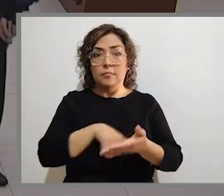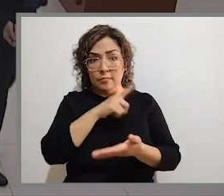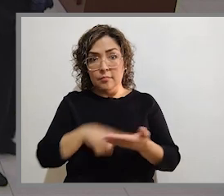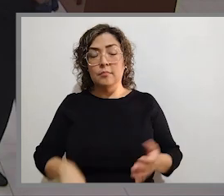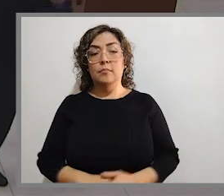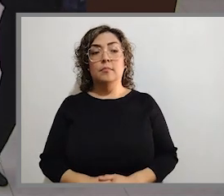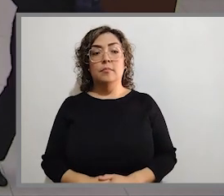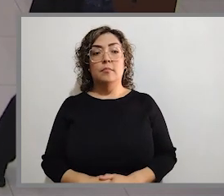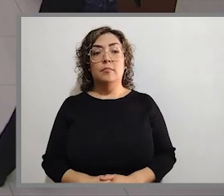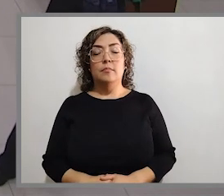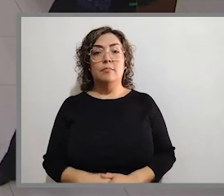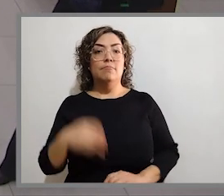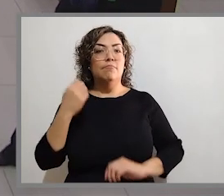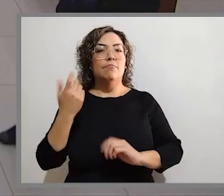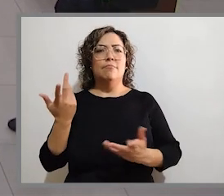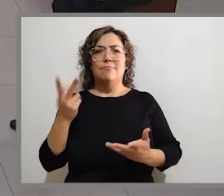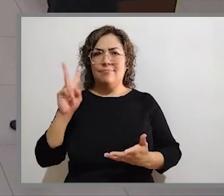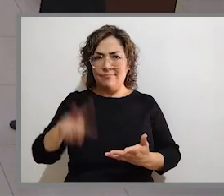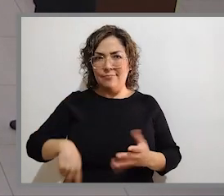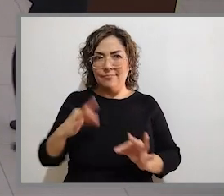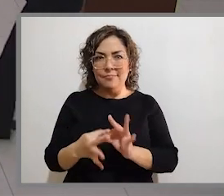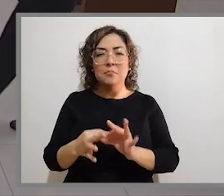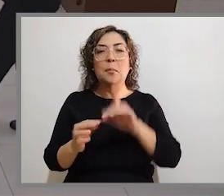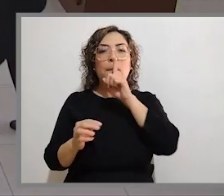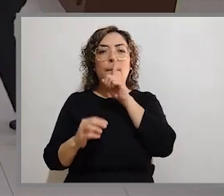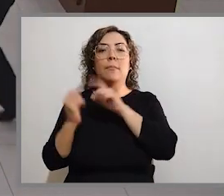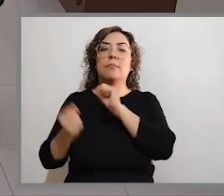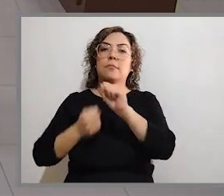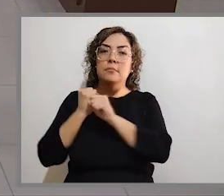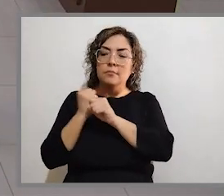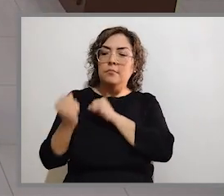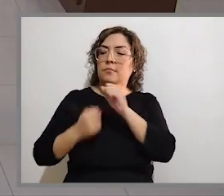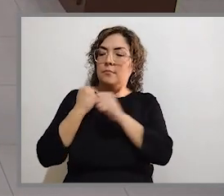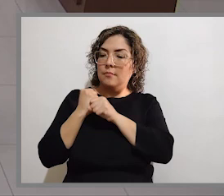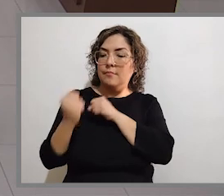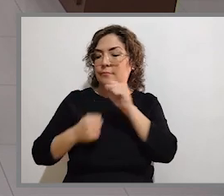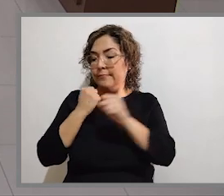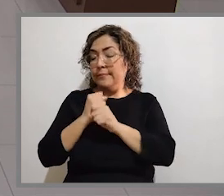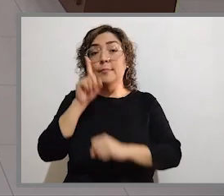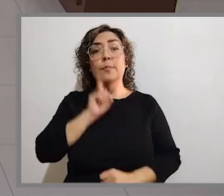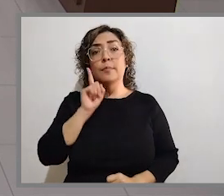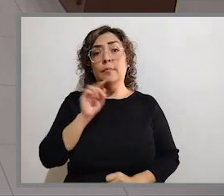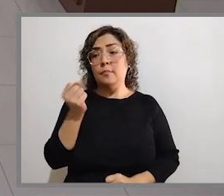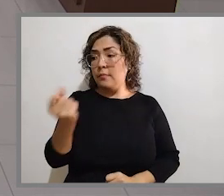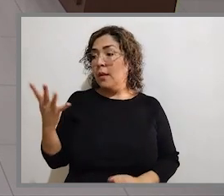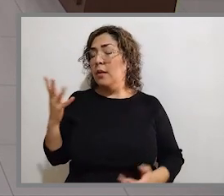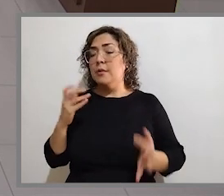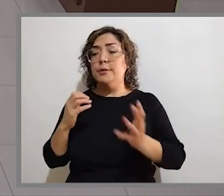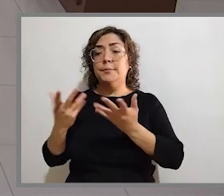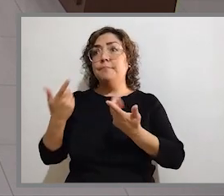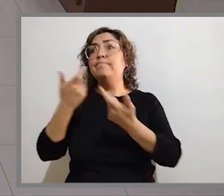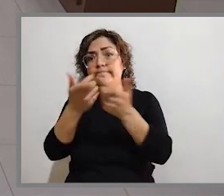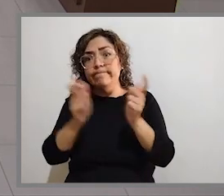conseguirlo, pues pasan años, mujeres que se organizan, esfuerzos, exigencias, sufren